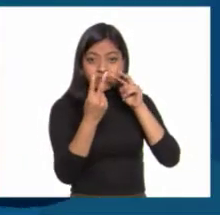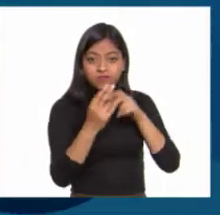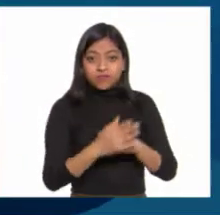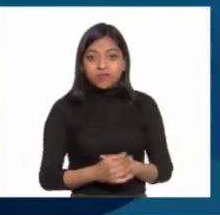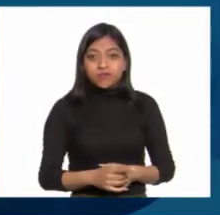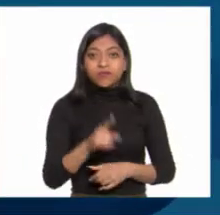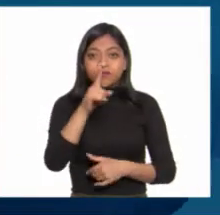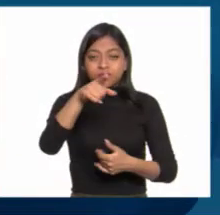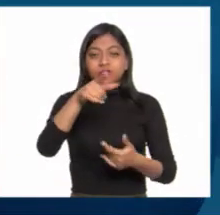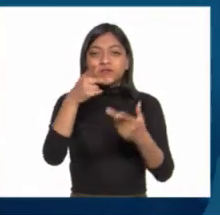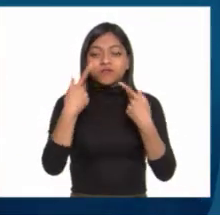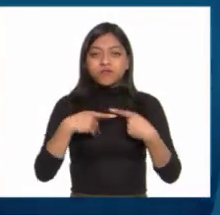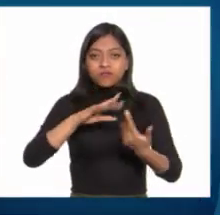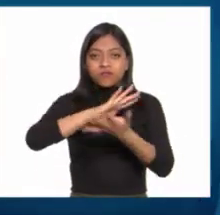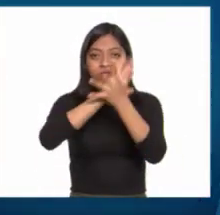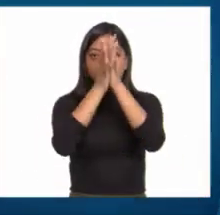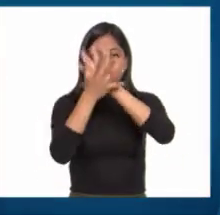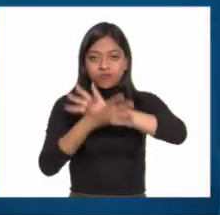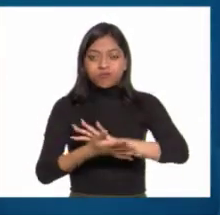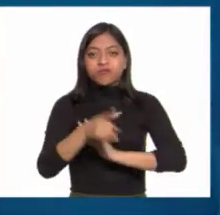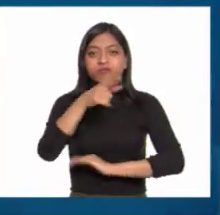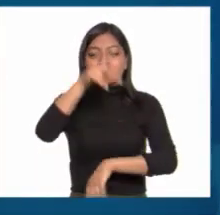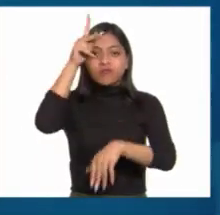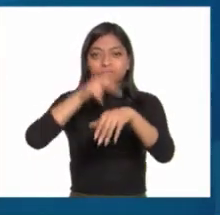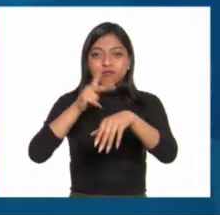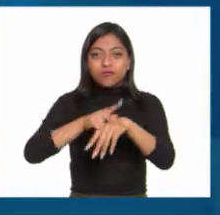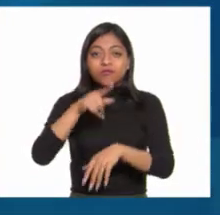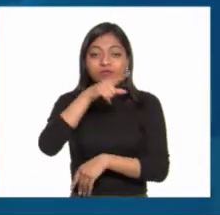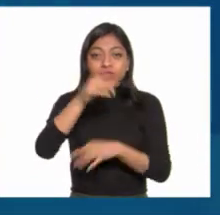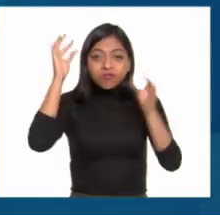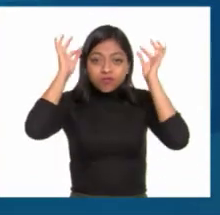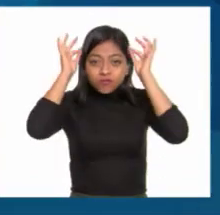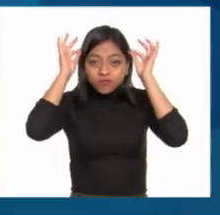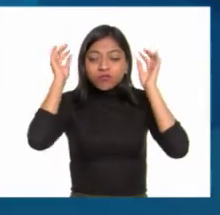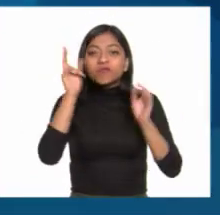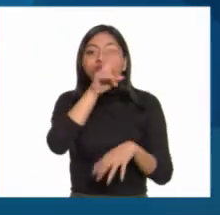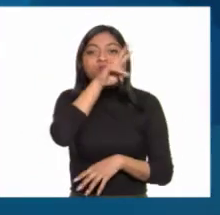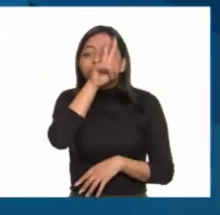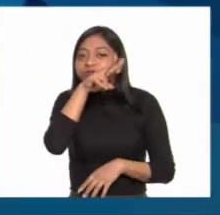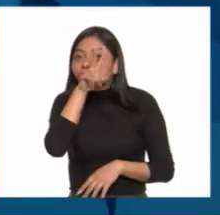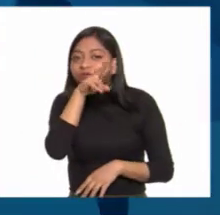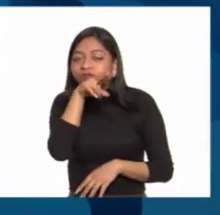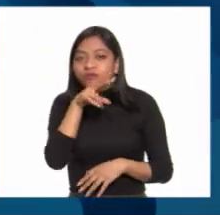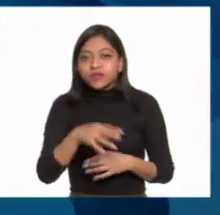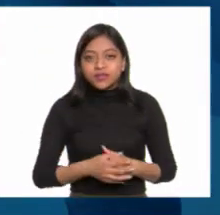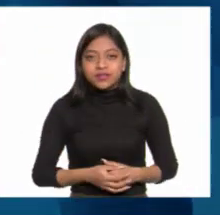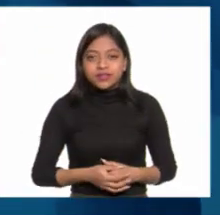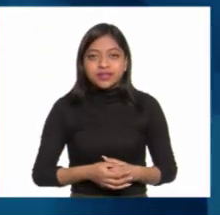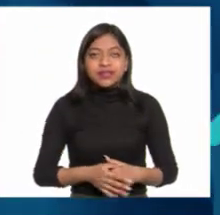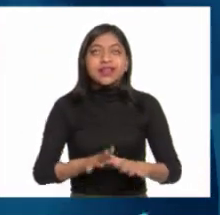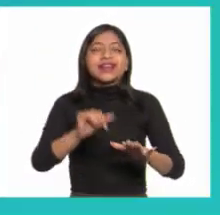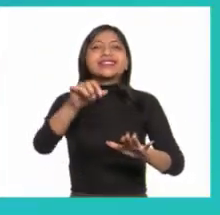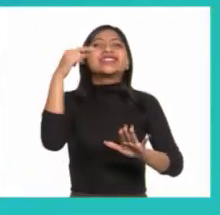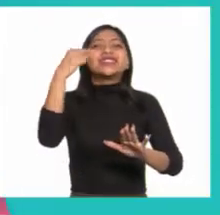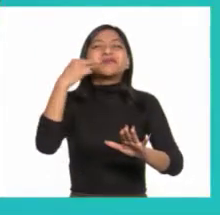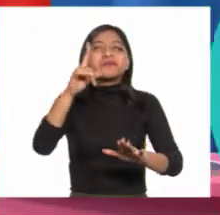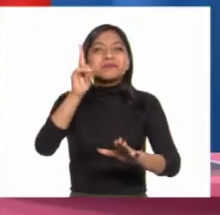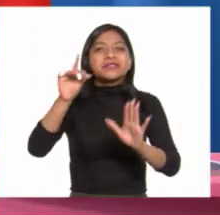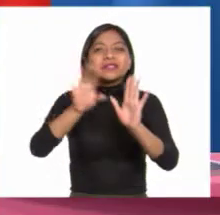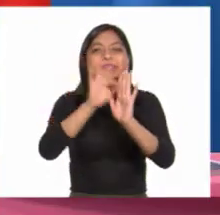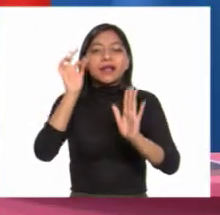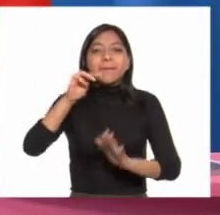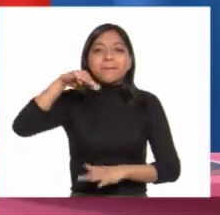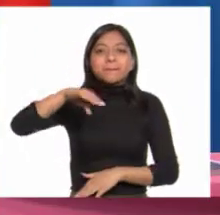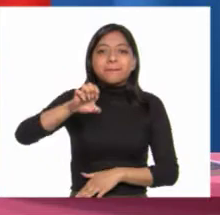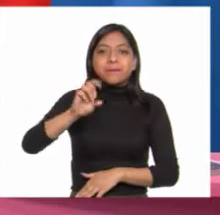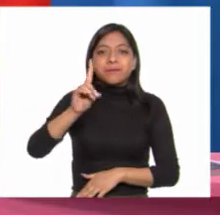terminará convertido en piedra. Y tu cabello es de muchas viboritas. ¡Ah! Ahora sí ya sé. Soy